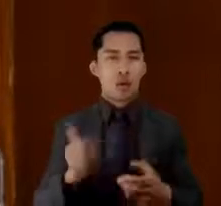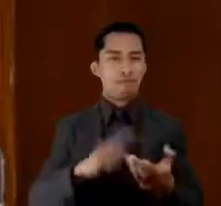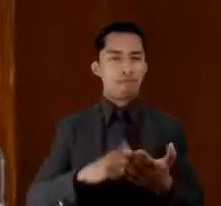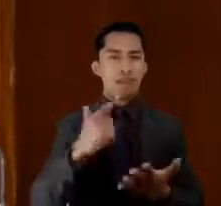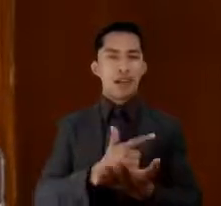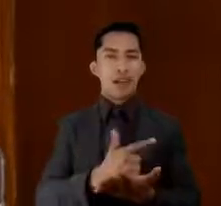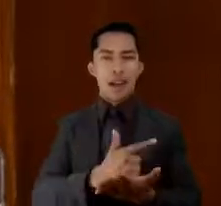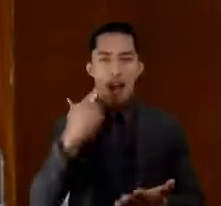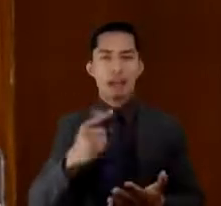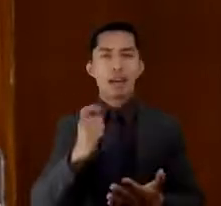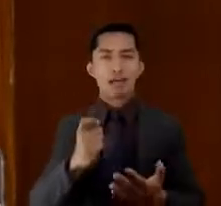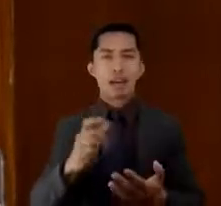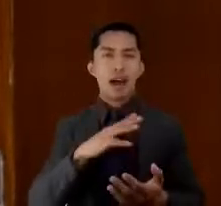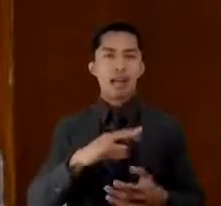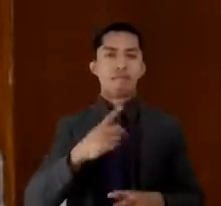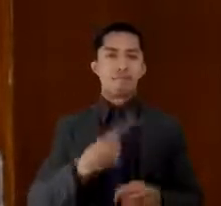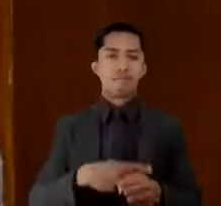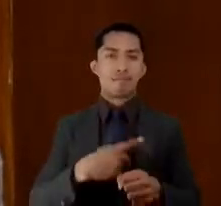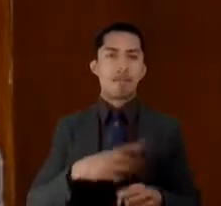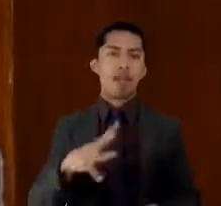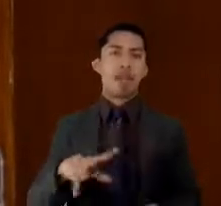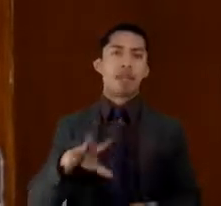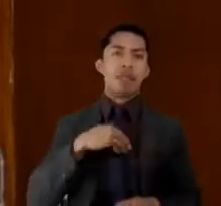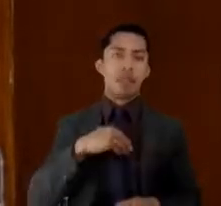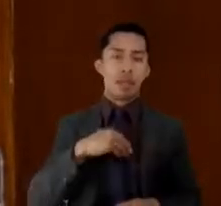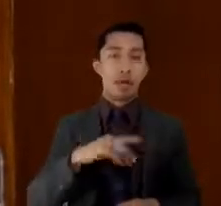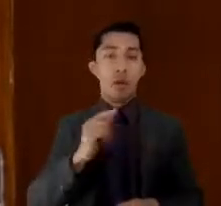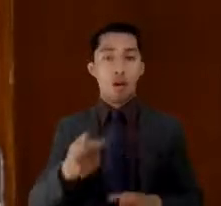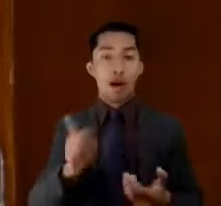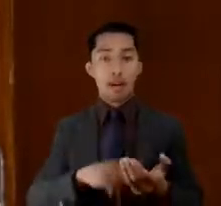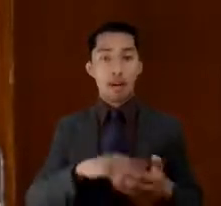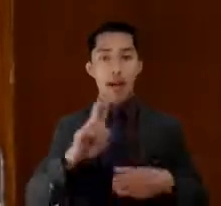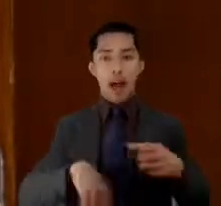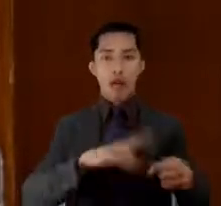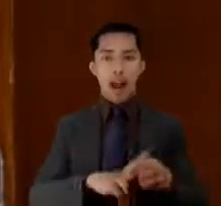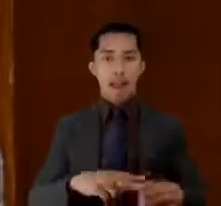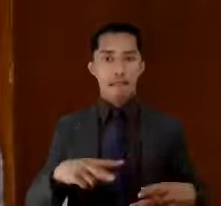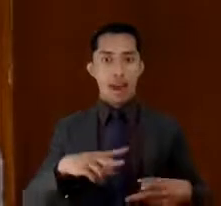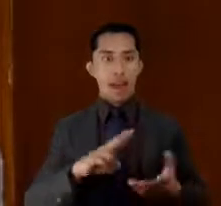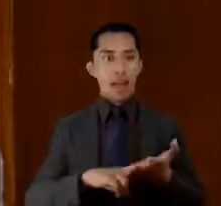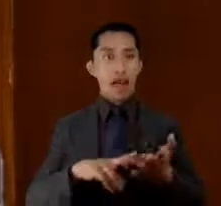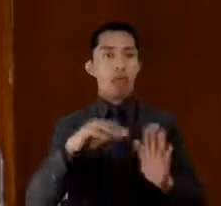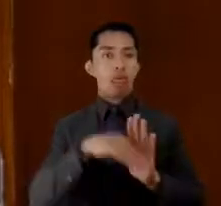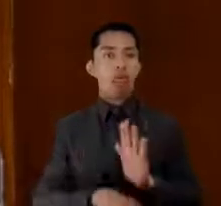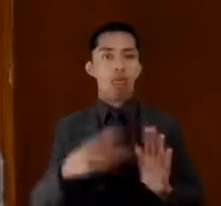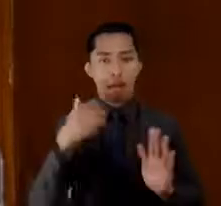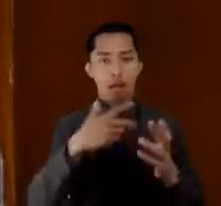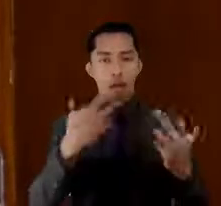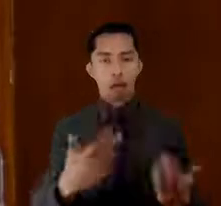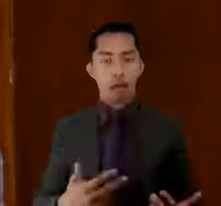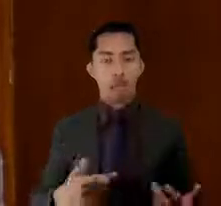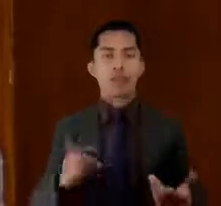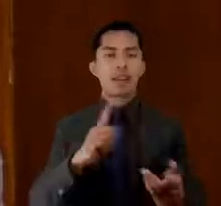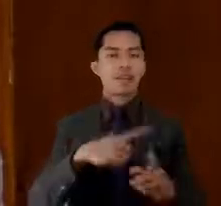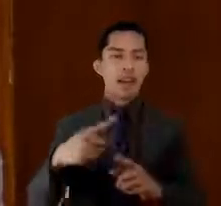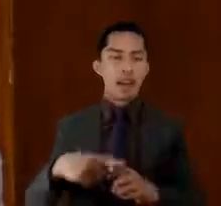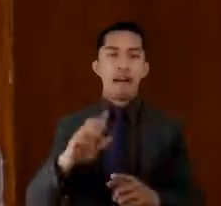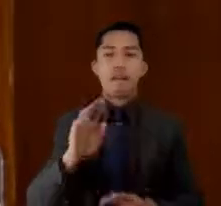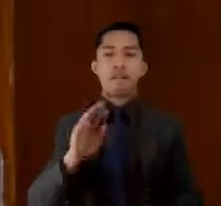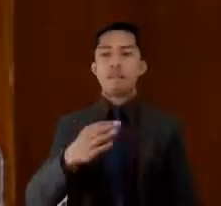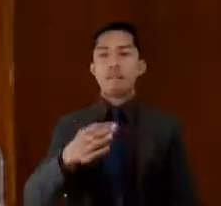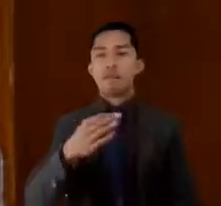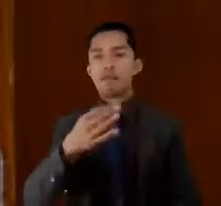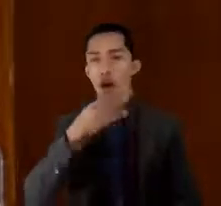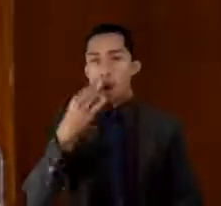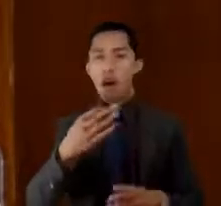severas, como la transmisión de enfermedades, la degradación de los ecosistemas naturales, la biodiversidad, la proliferación de fauna nociva